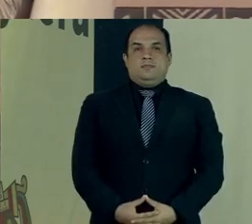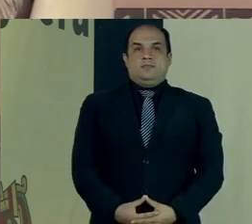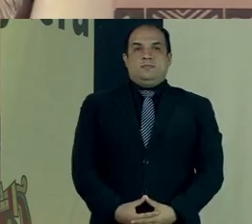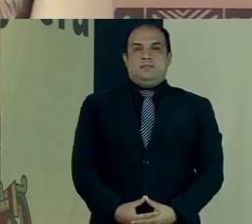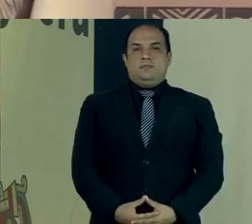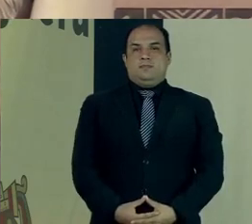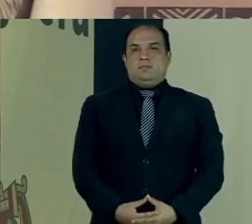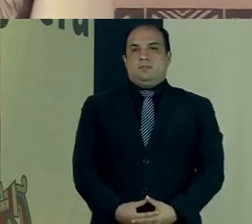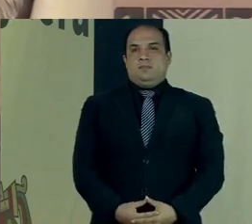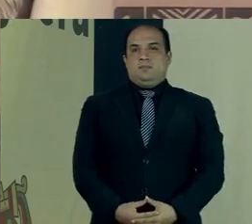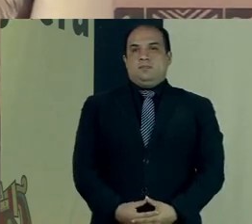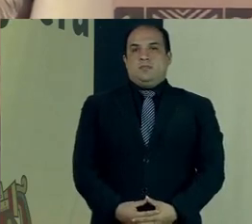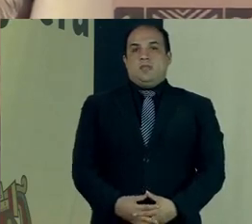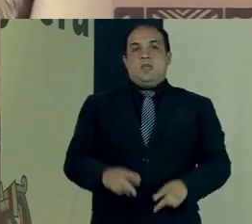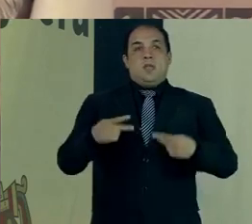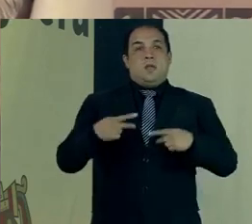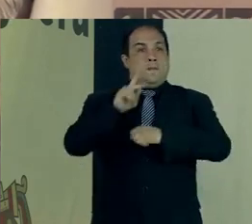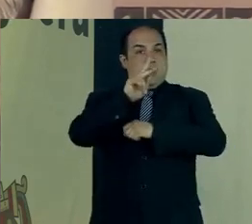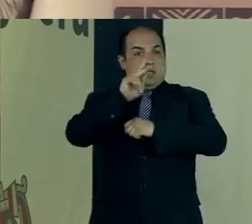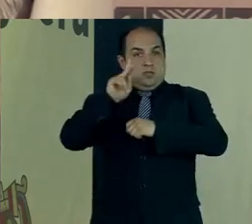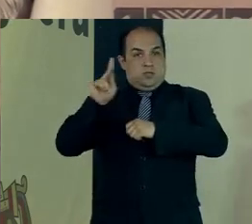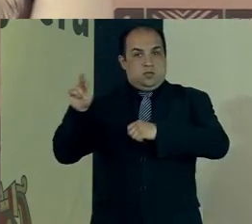y unos ciudadanos